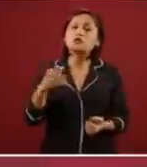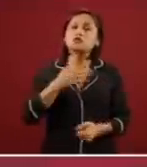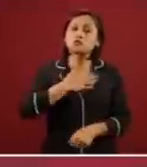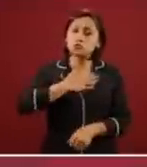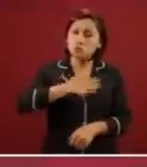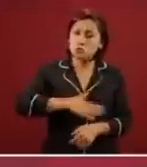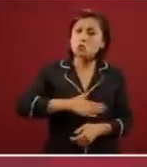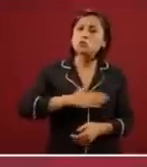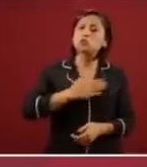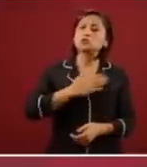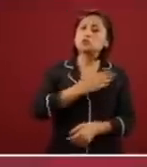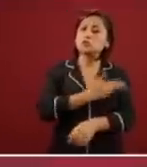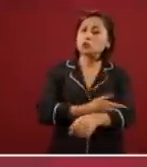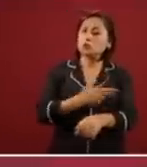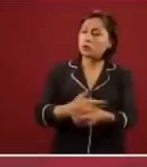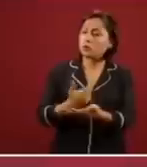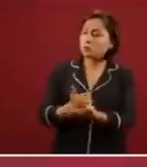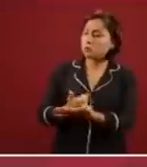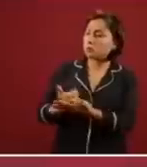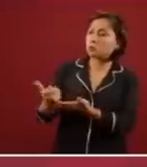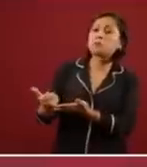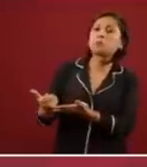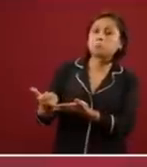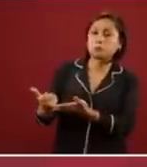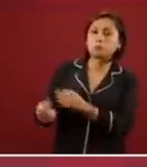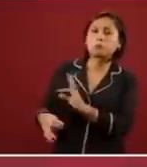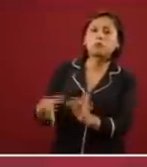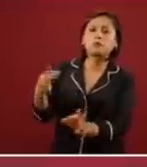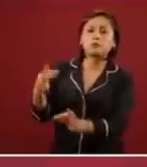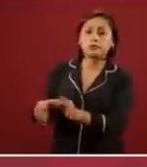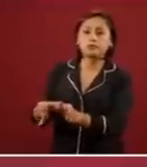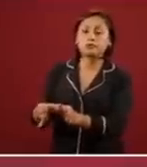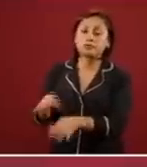Hemos logrado de esa manera